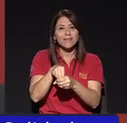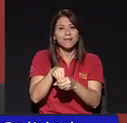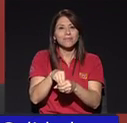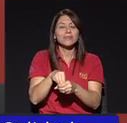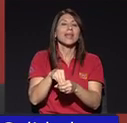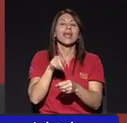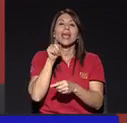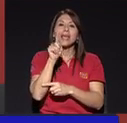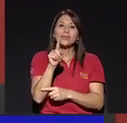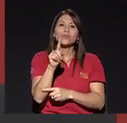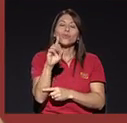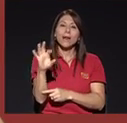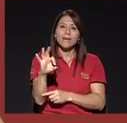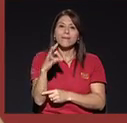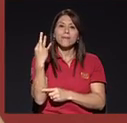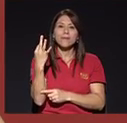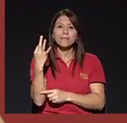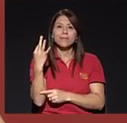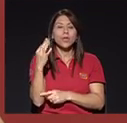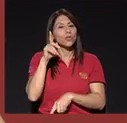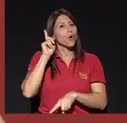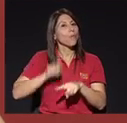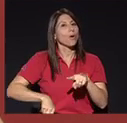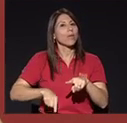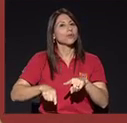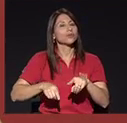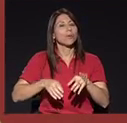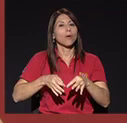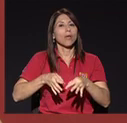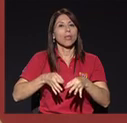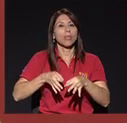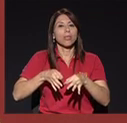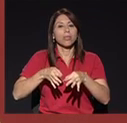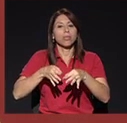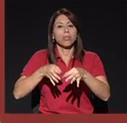medio y creo que no debemos postergar más